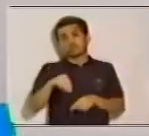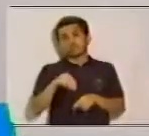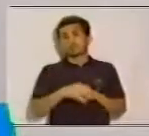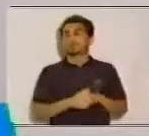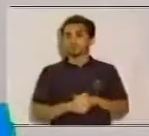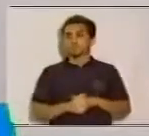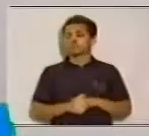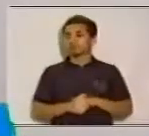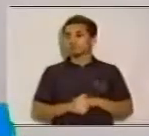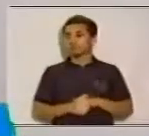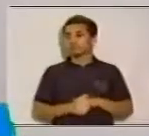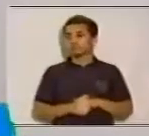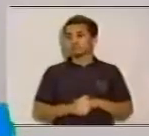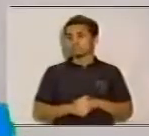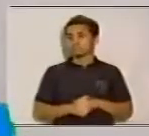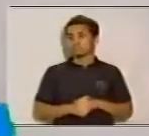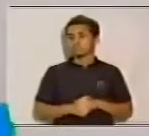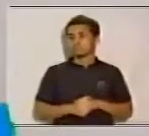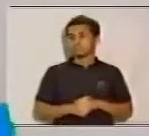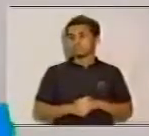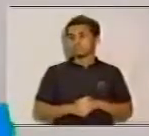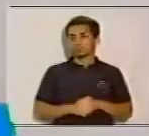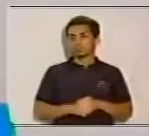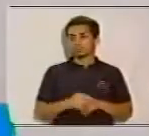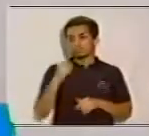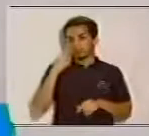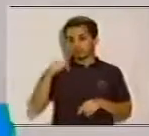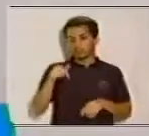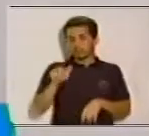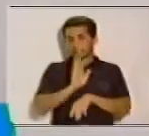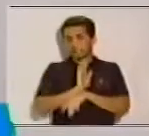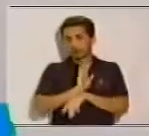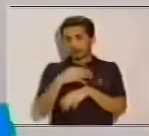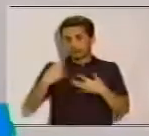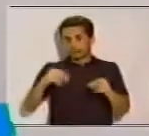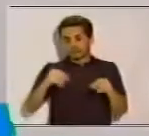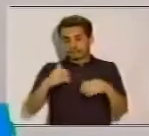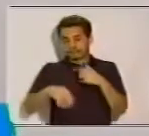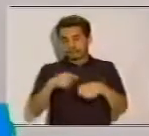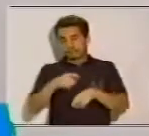Como estamos en televisión y el tiempo es un poquito reducido,